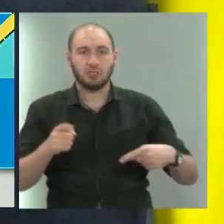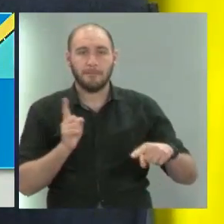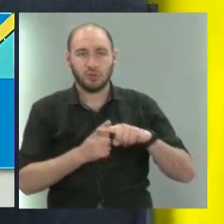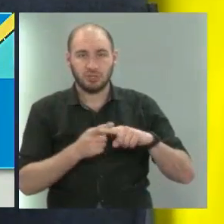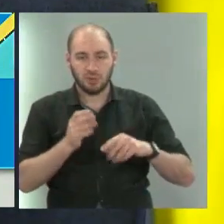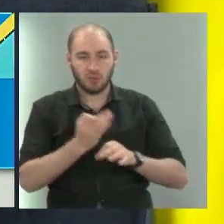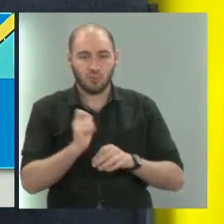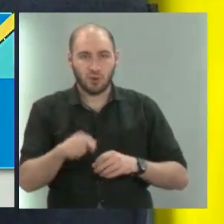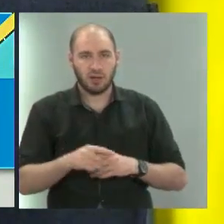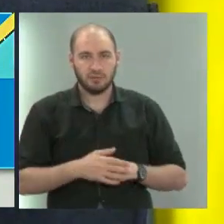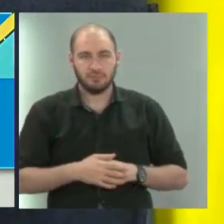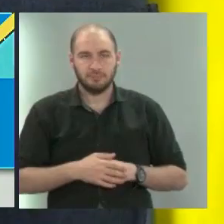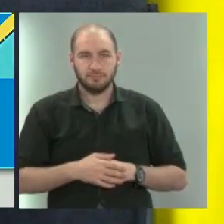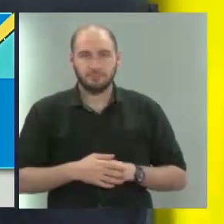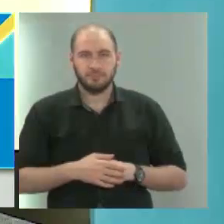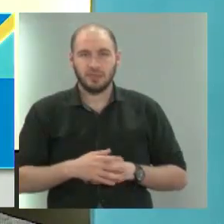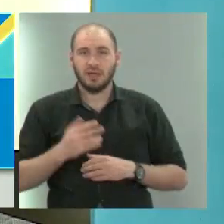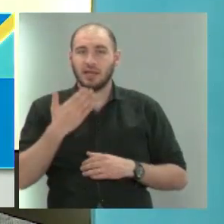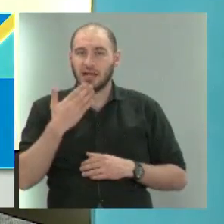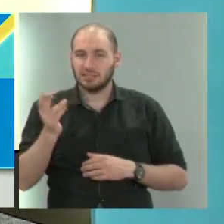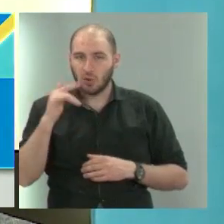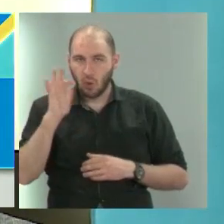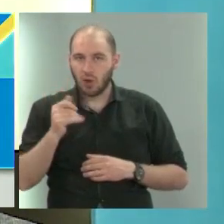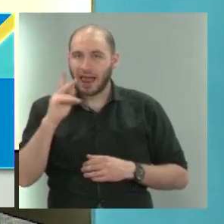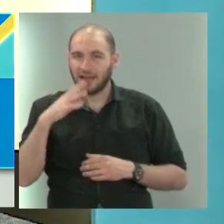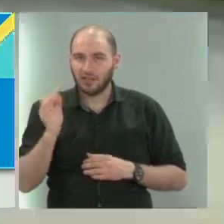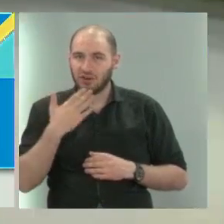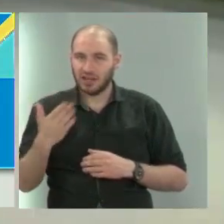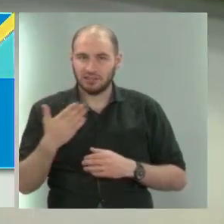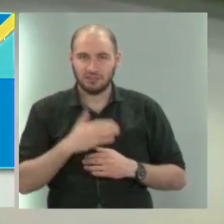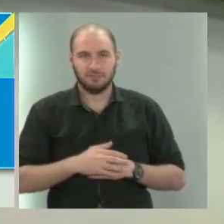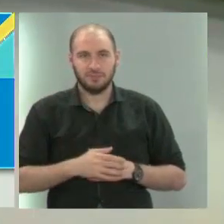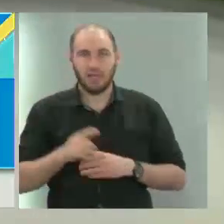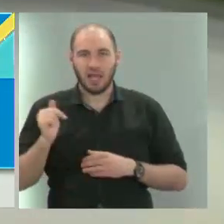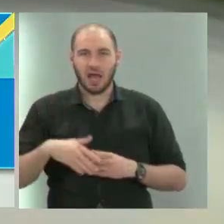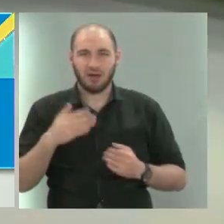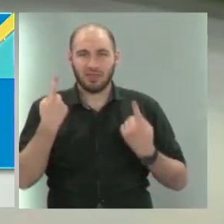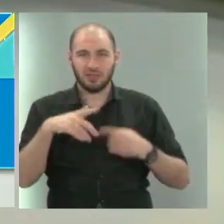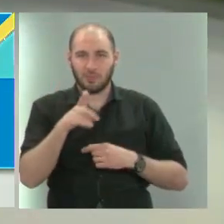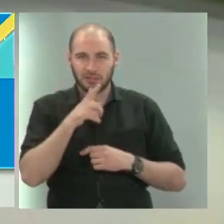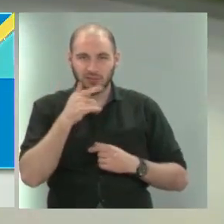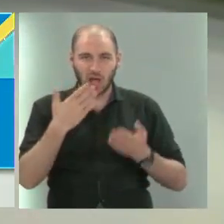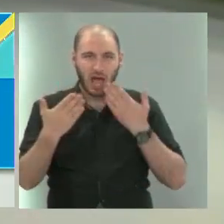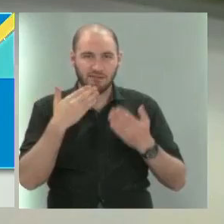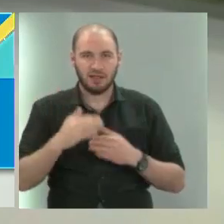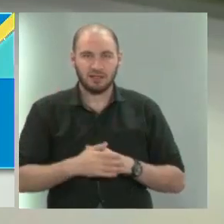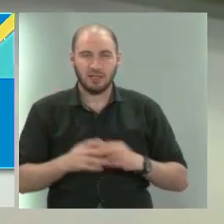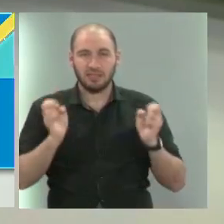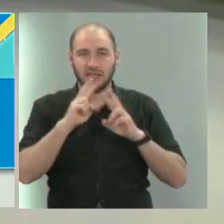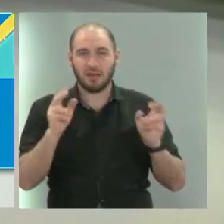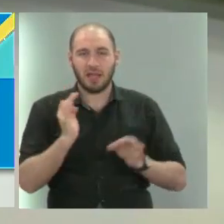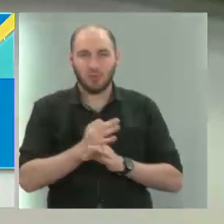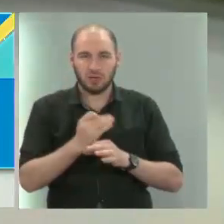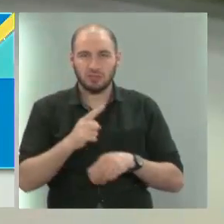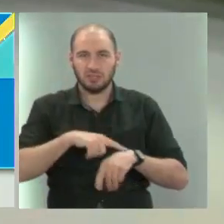positivos en esa escuela, seguro. Bien, totalmente. Hugo, muchísimas gracias. Alejandro, muchísimas gracias. Estuvimos hoy en Distintos Parecidos hablando de educación,